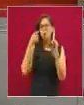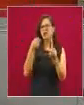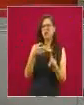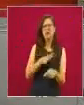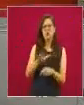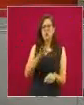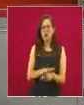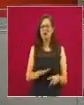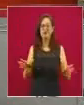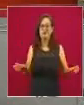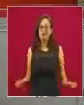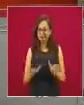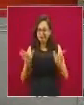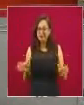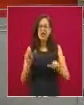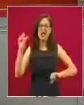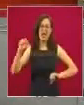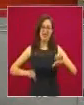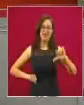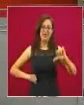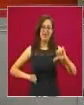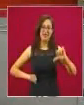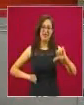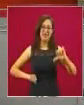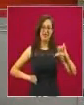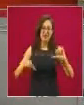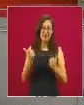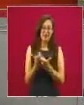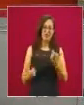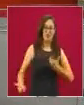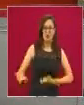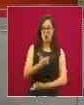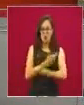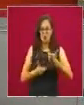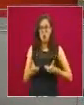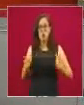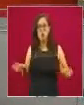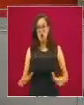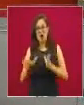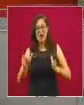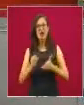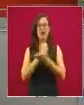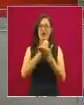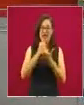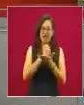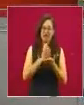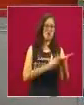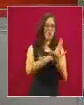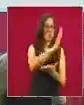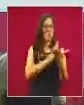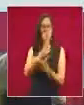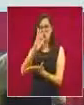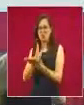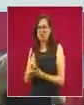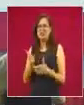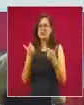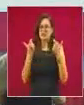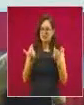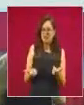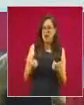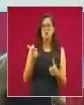estimular, promover la actividad económica, que la gente tenga acceso a crédito, que la gente tenga dinero para